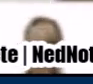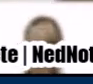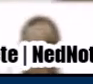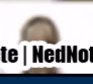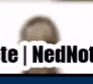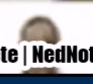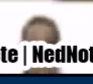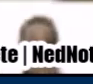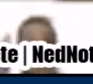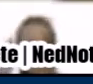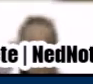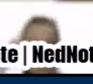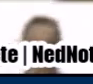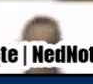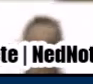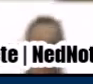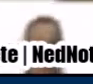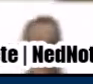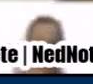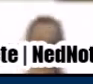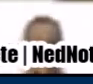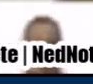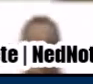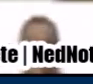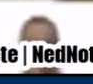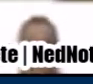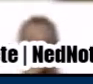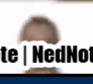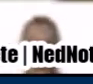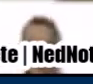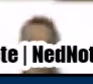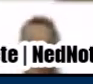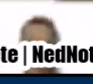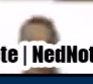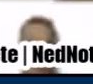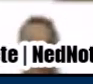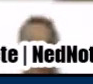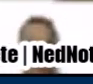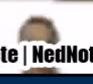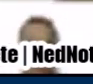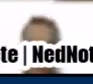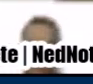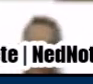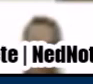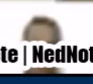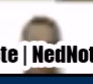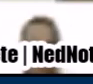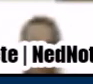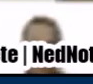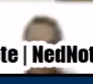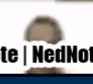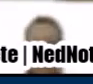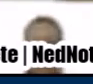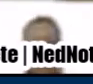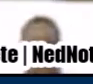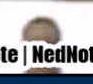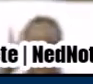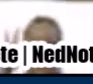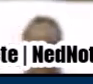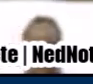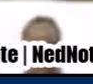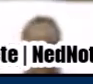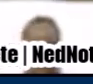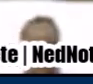esquema para significar rápidamente que son elecciones libres, justas y verificables. Son condiciones muy